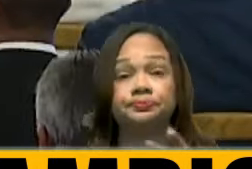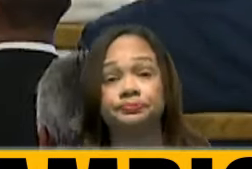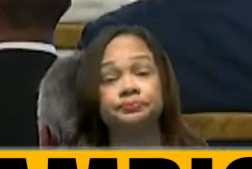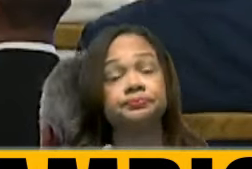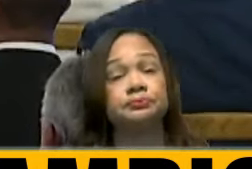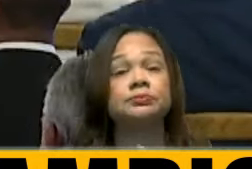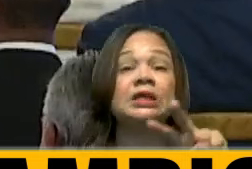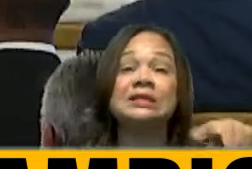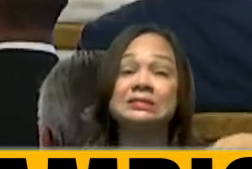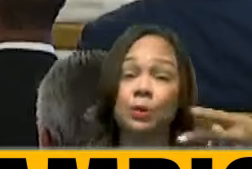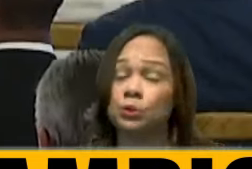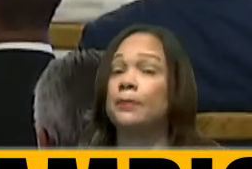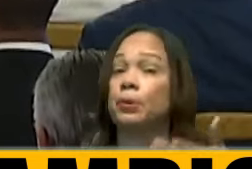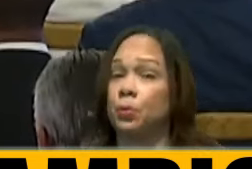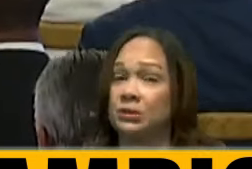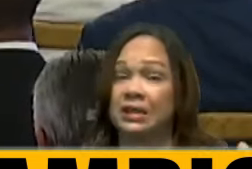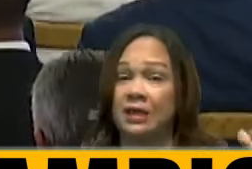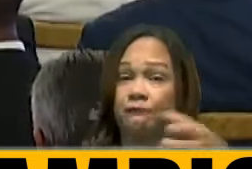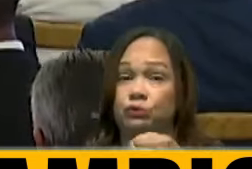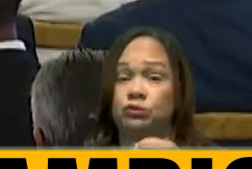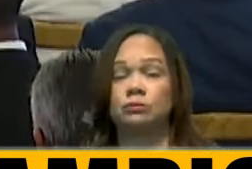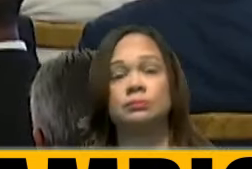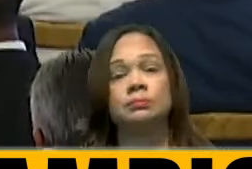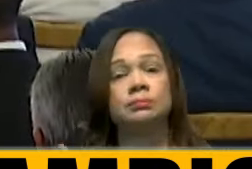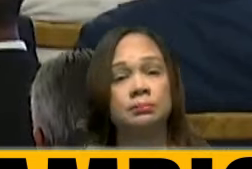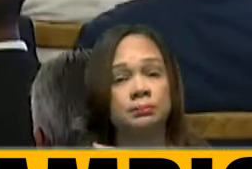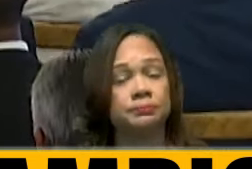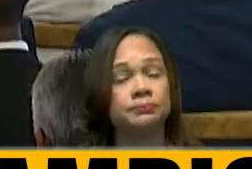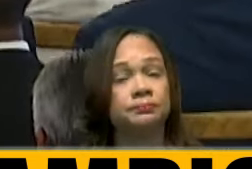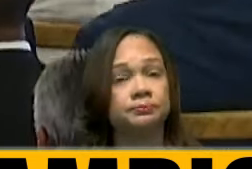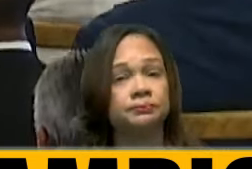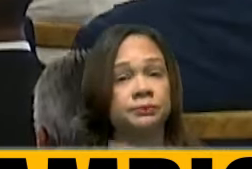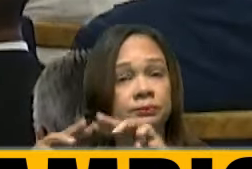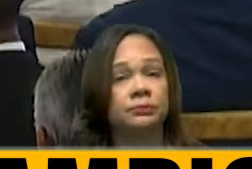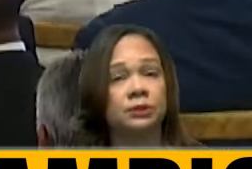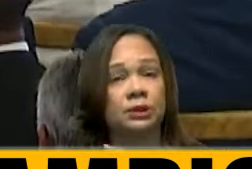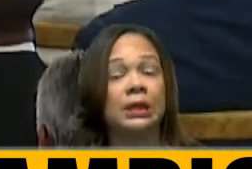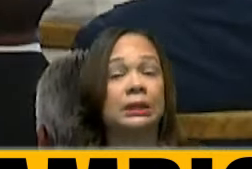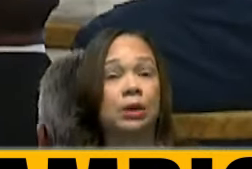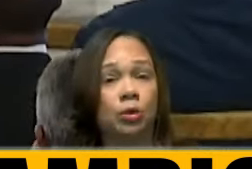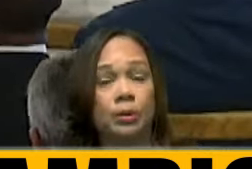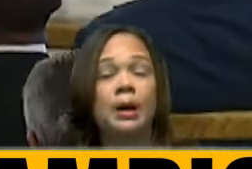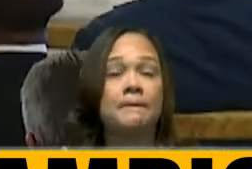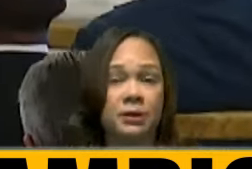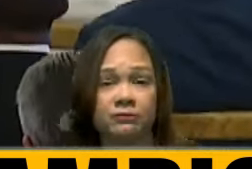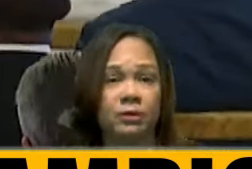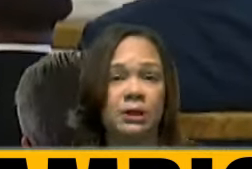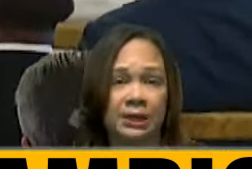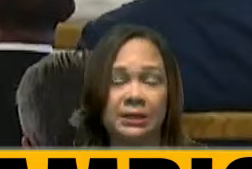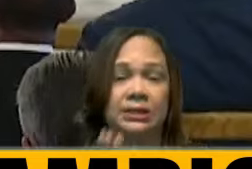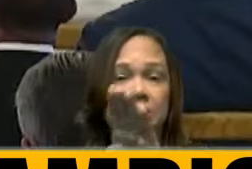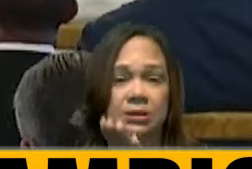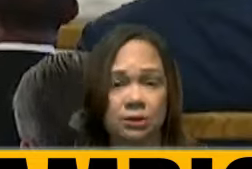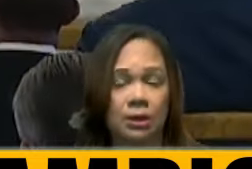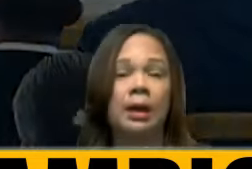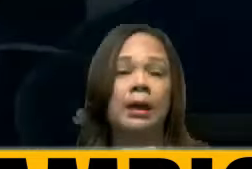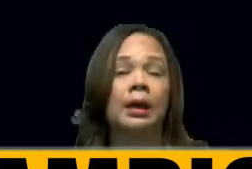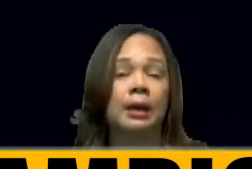segunda propuesta de fusión se funcionará en el Ministerio de economía planificación y des desarrollo